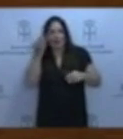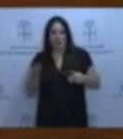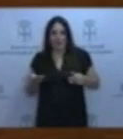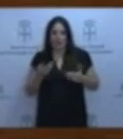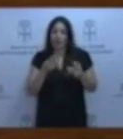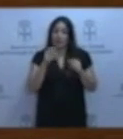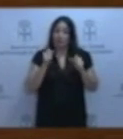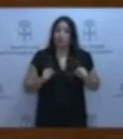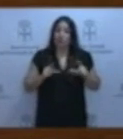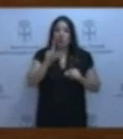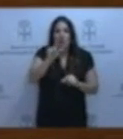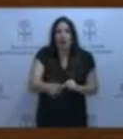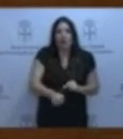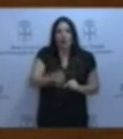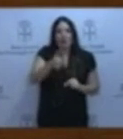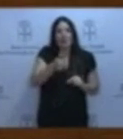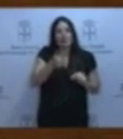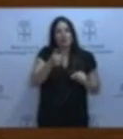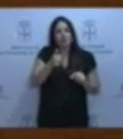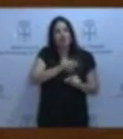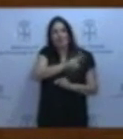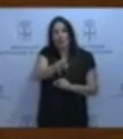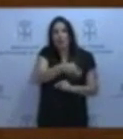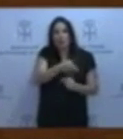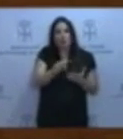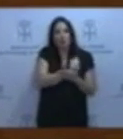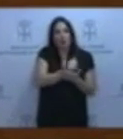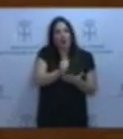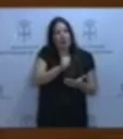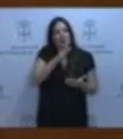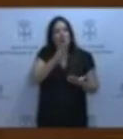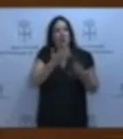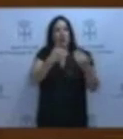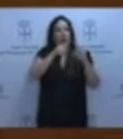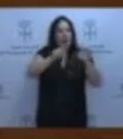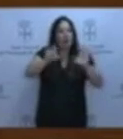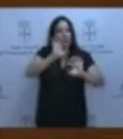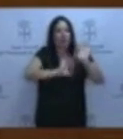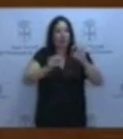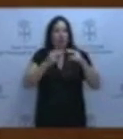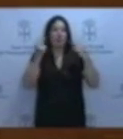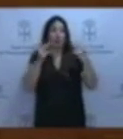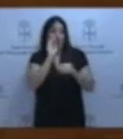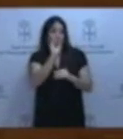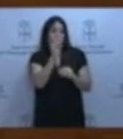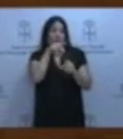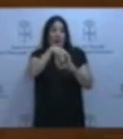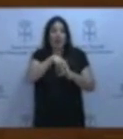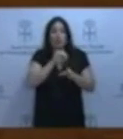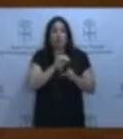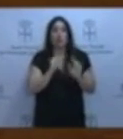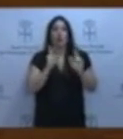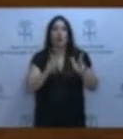mientras expoliaba hasta el último euro de ese lugar, organización, organismo, empresa pública. Pregunten en Cajastur o en el Hotel